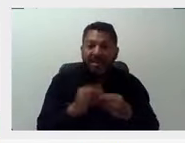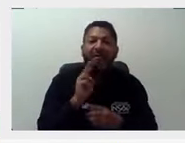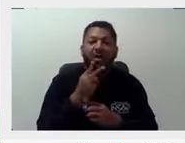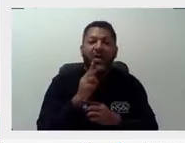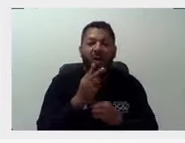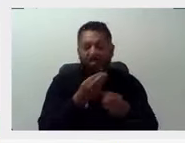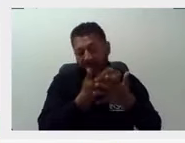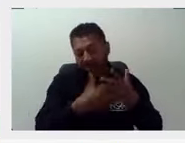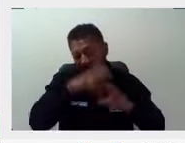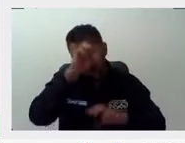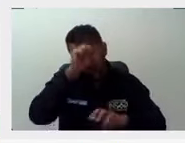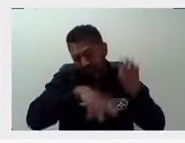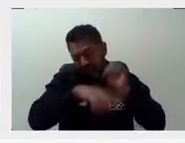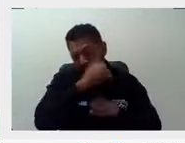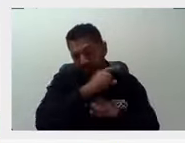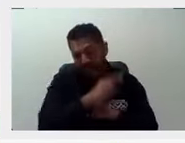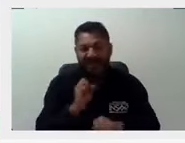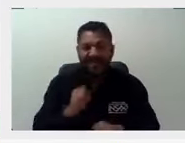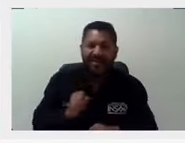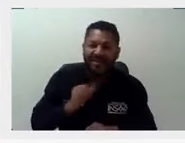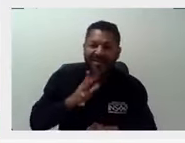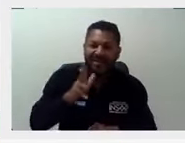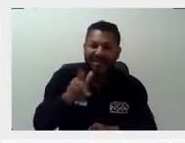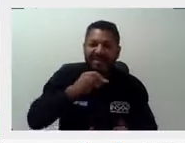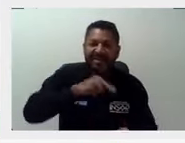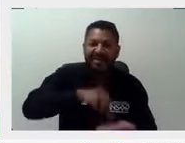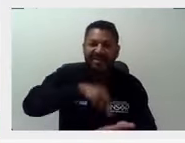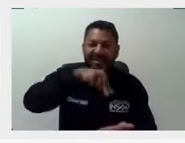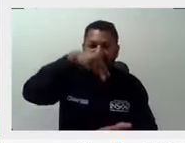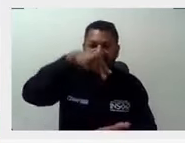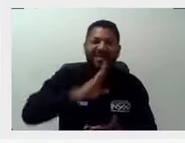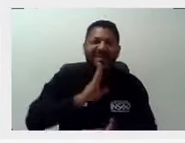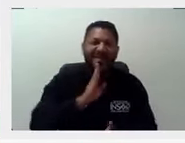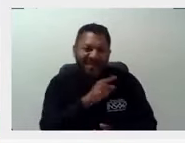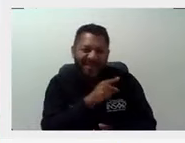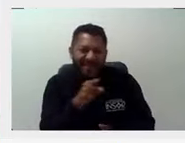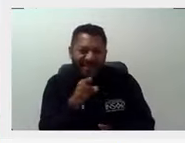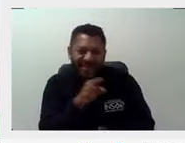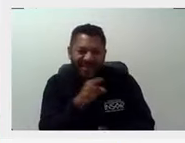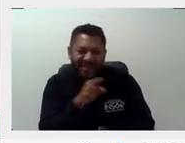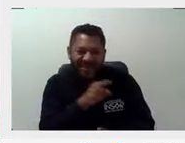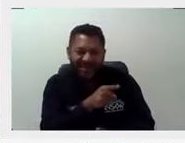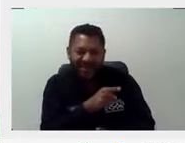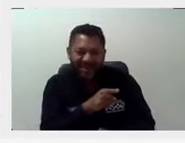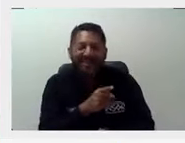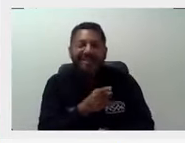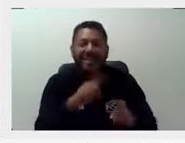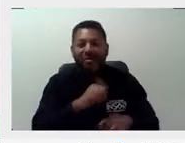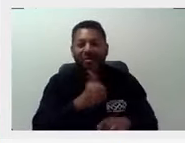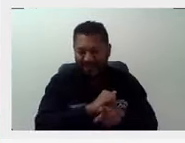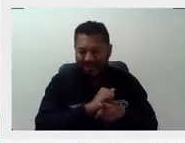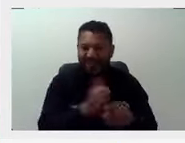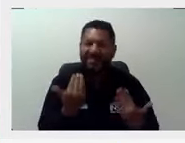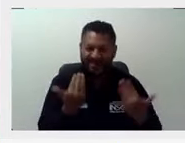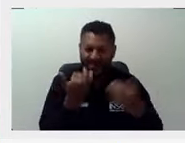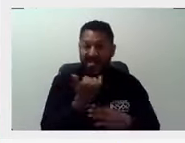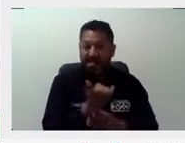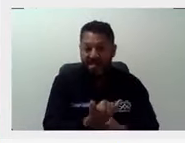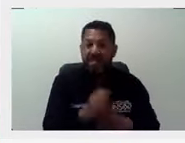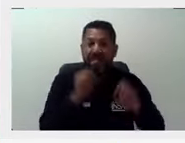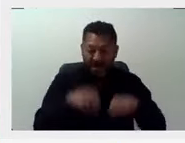la descripción que hacemos de los personajes. ¿Quién es quién? Ese es otro ejercicio muy interesante que se puede